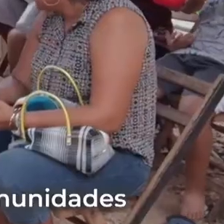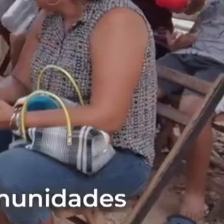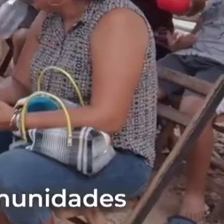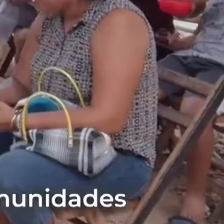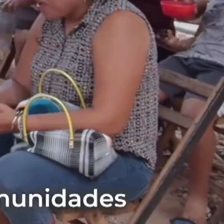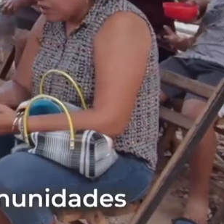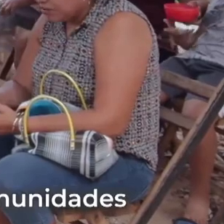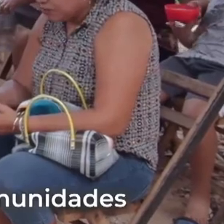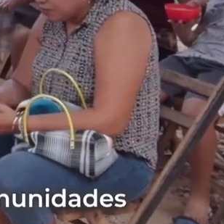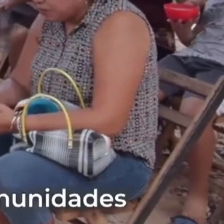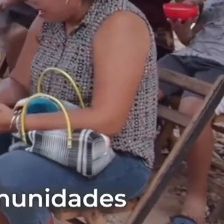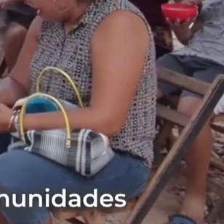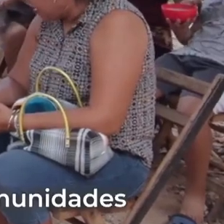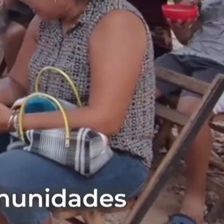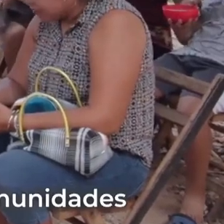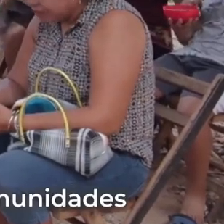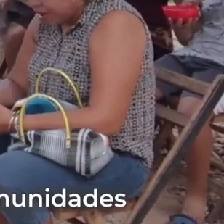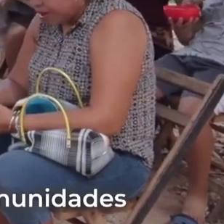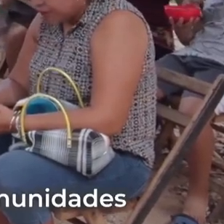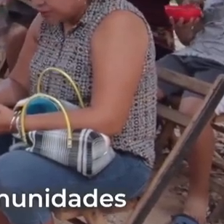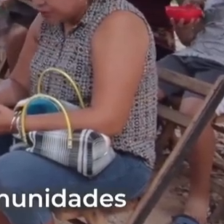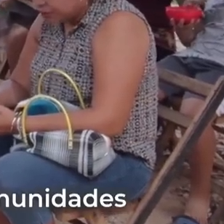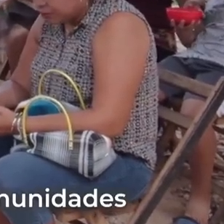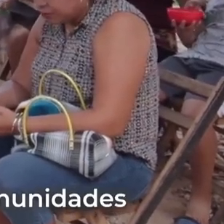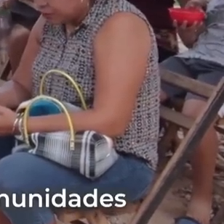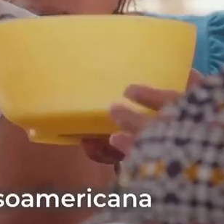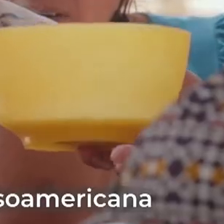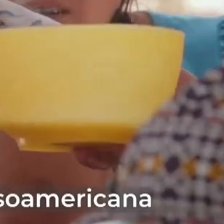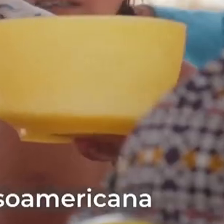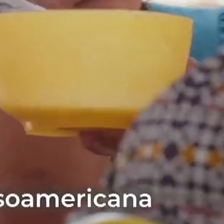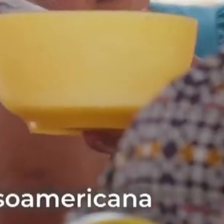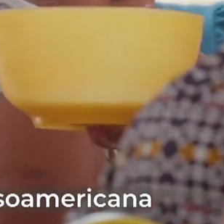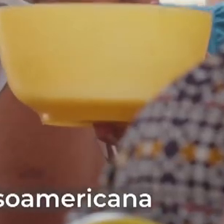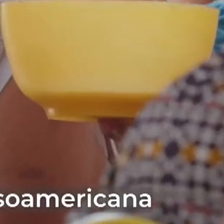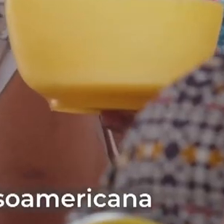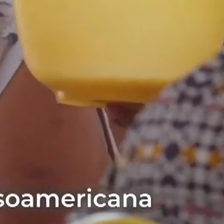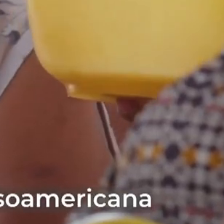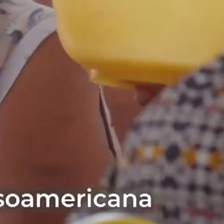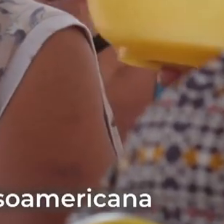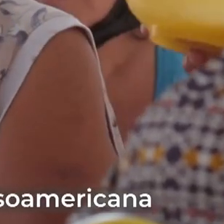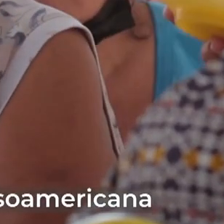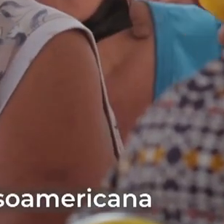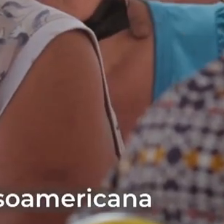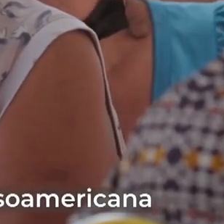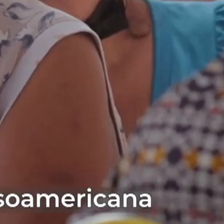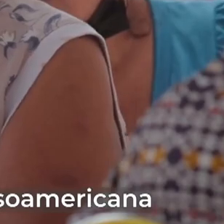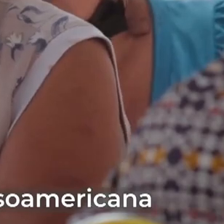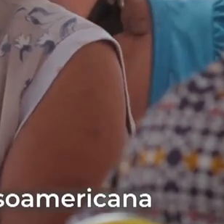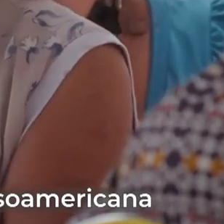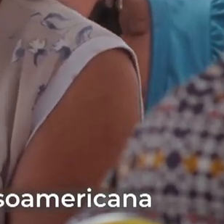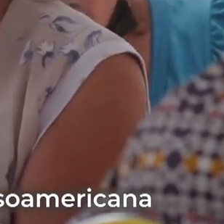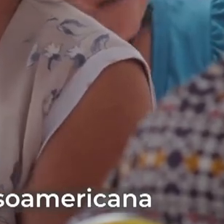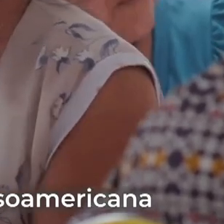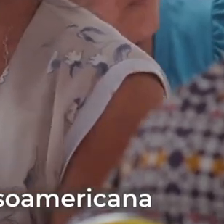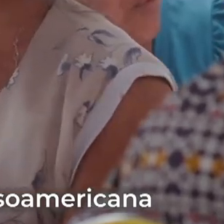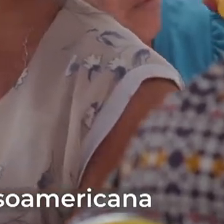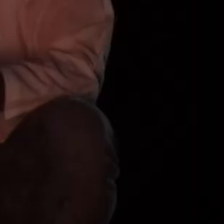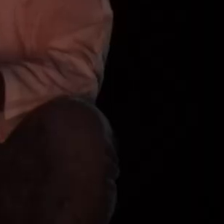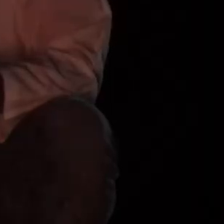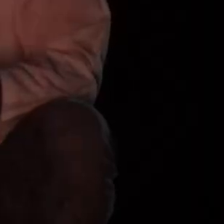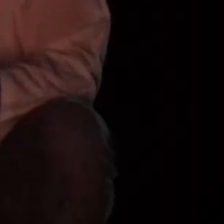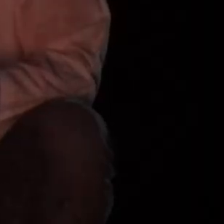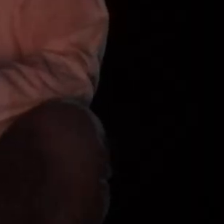favorecer economías que beneficien a las comunidades y dar proyección a la gran civilización maya mesoamericana